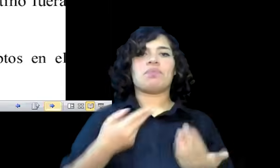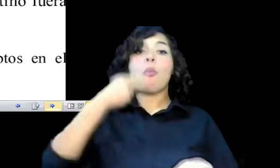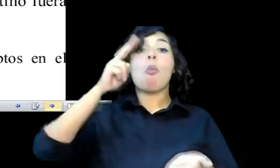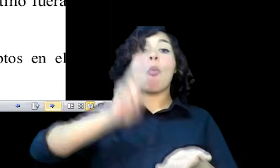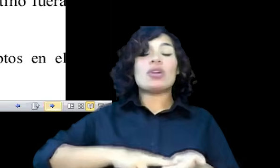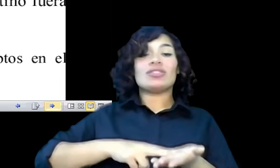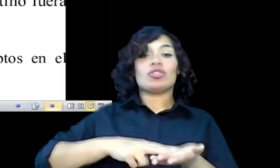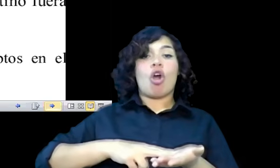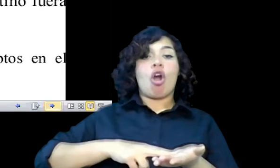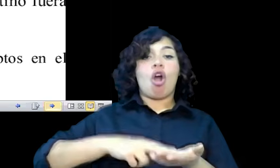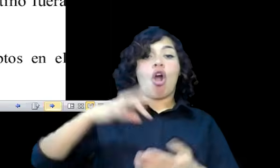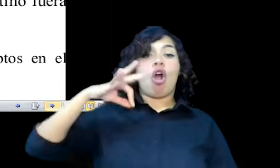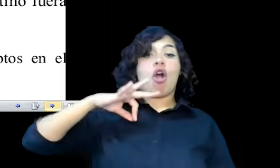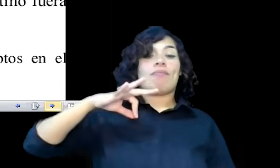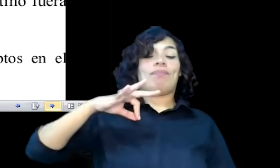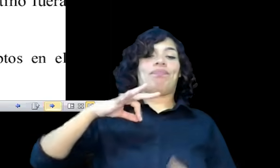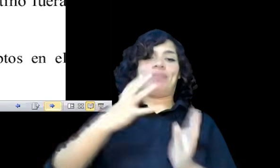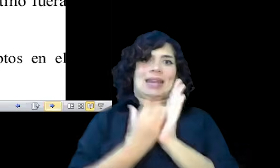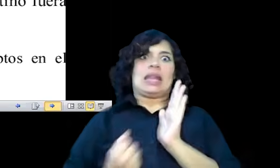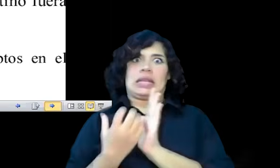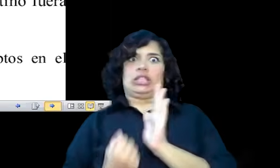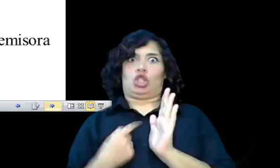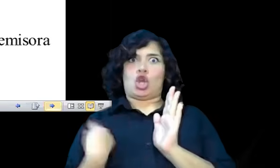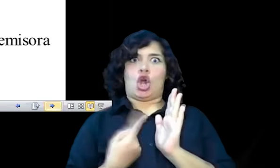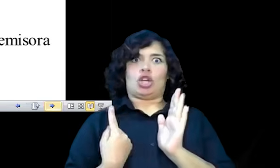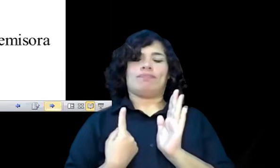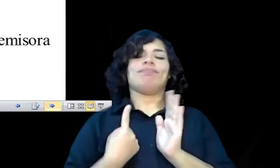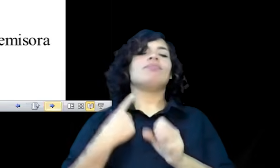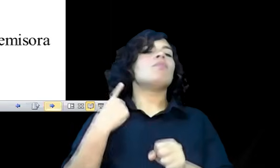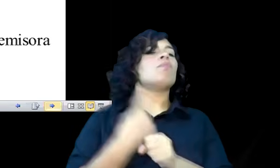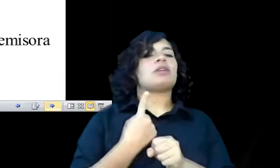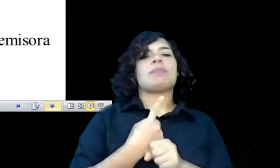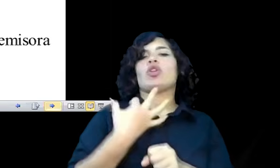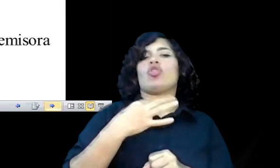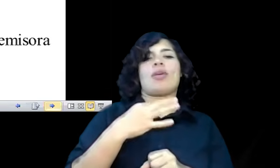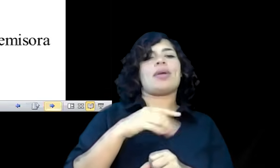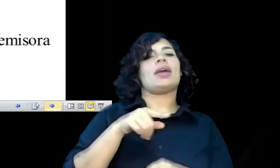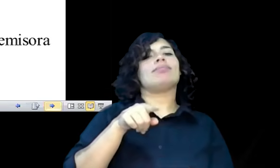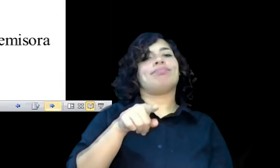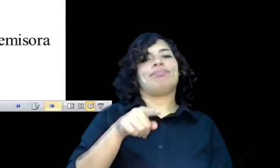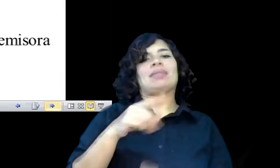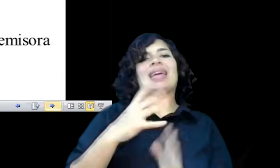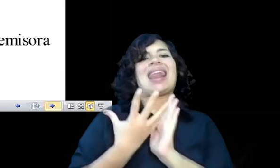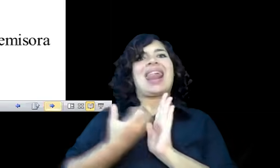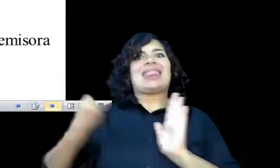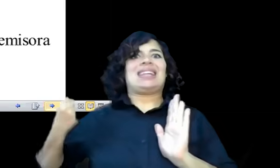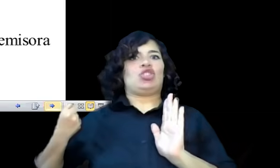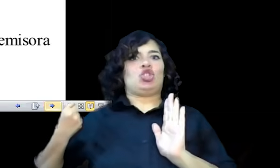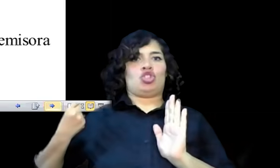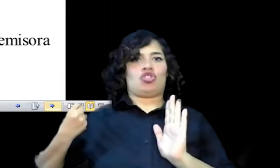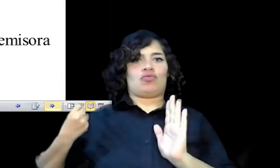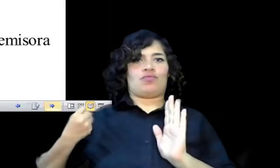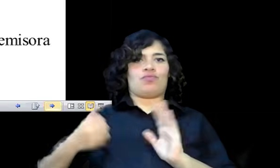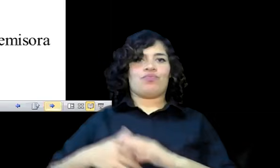impuesto a las ganancias, estamos todos alcanzados por retenciones, primero la tenemos que imputar a retención.